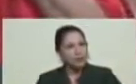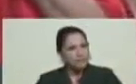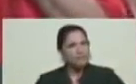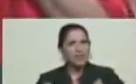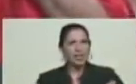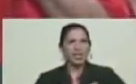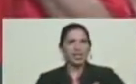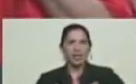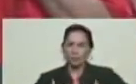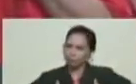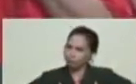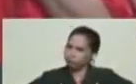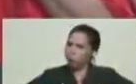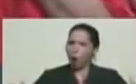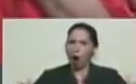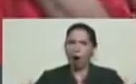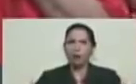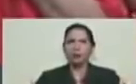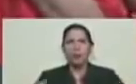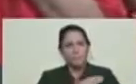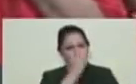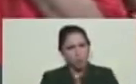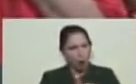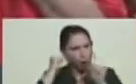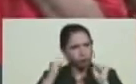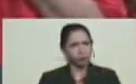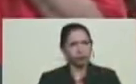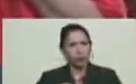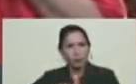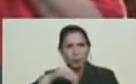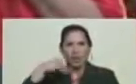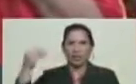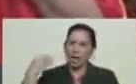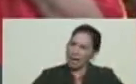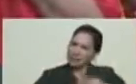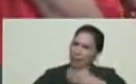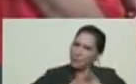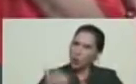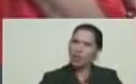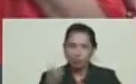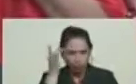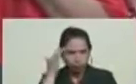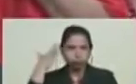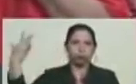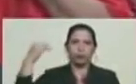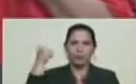todas nuestras energías, todas nuestras esperanzas para hacer ese proyecto realidad.